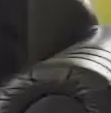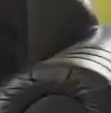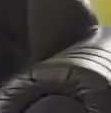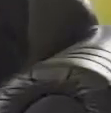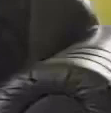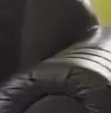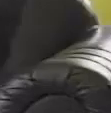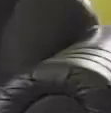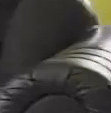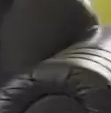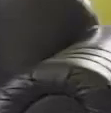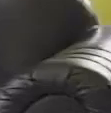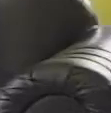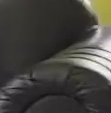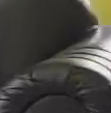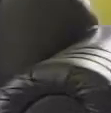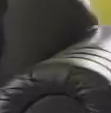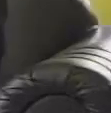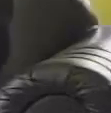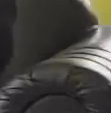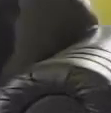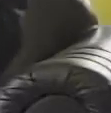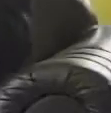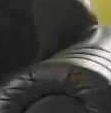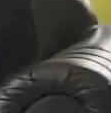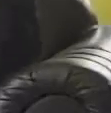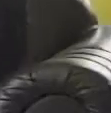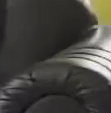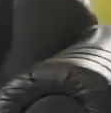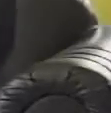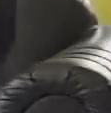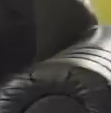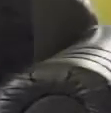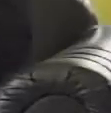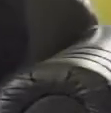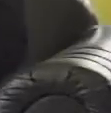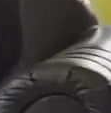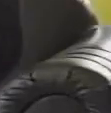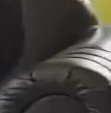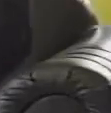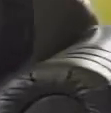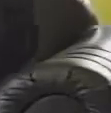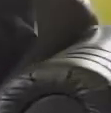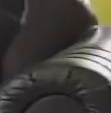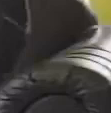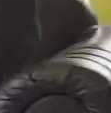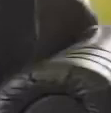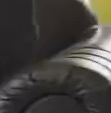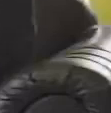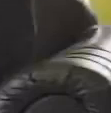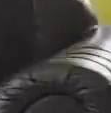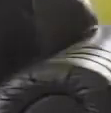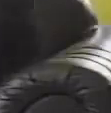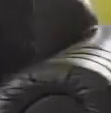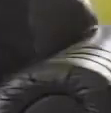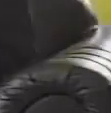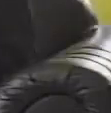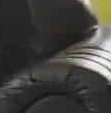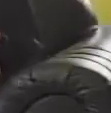de enseñarles a otras personas que estudien, que no se queden en su casa, que como yo pueden